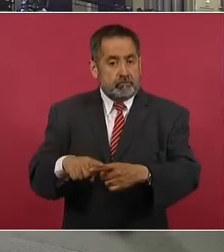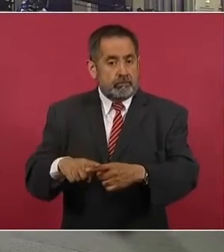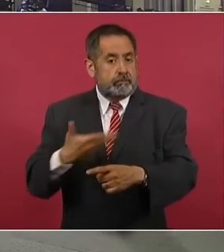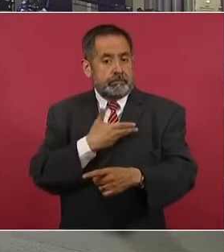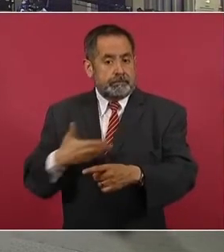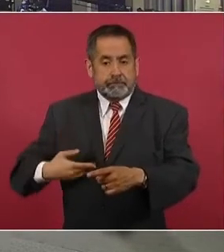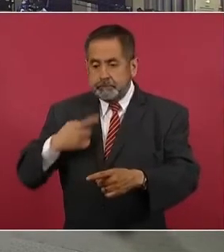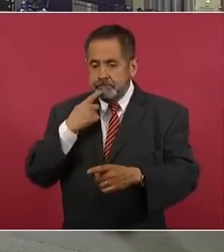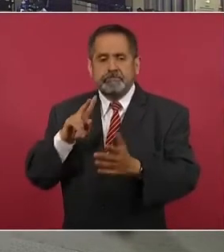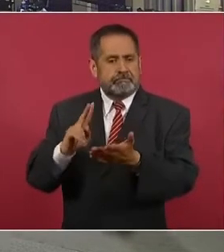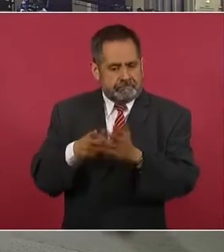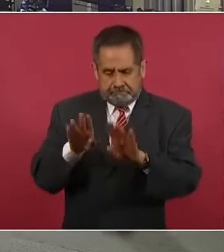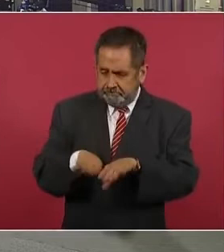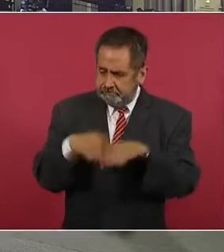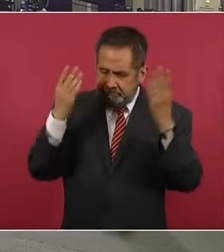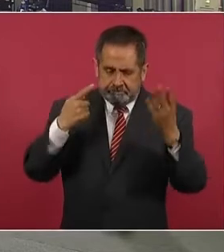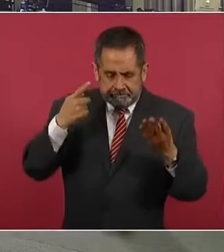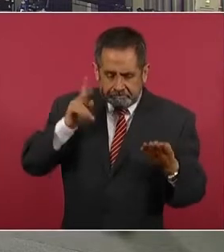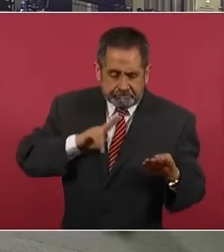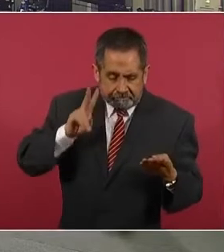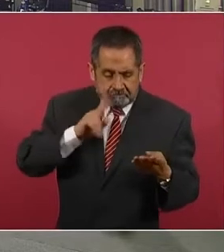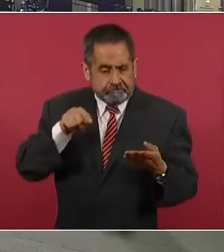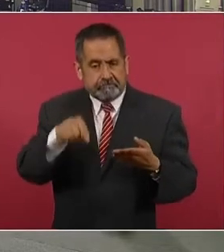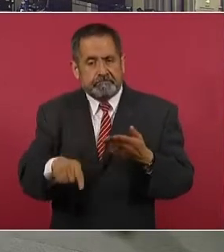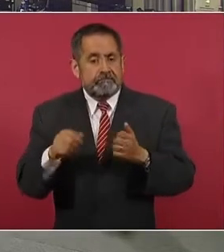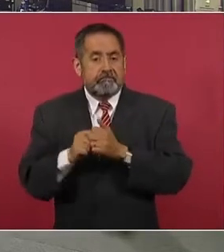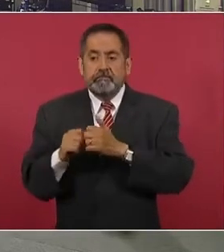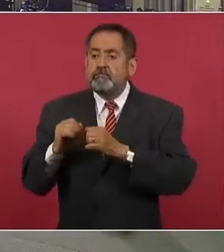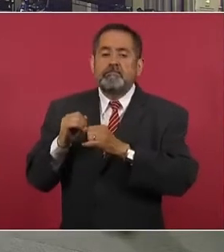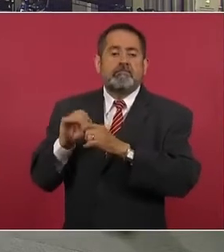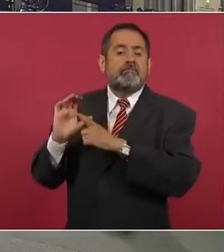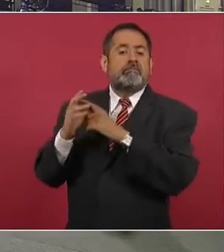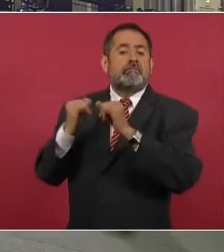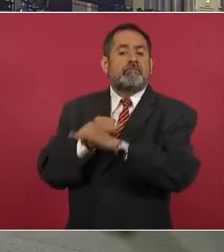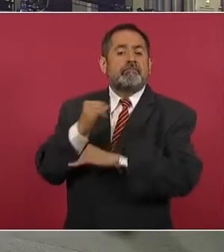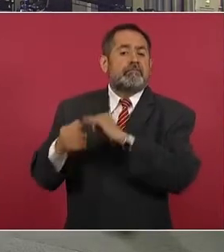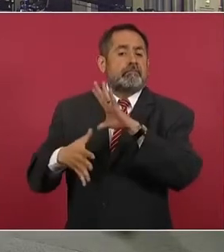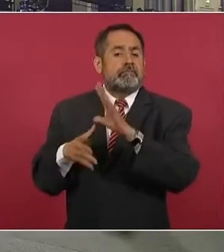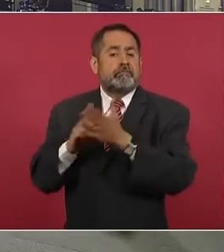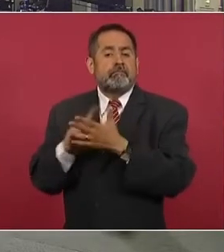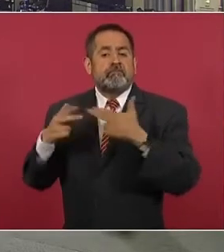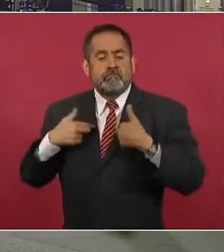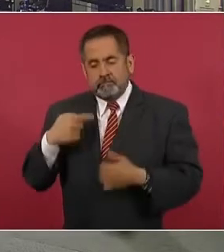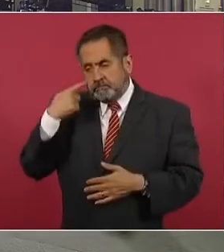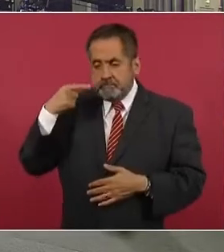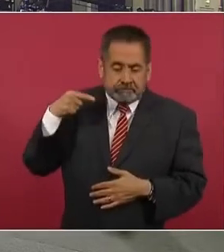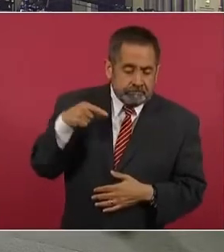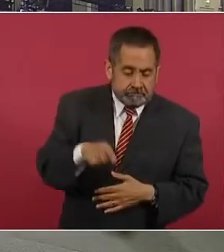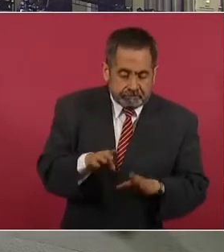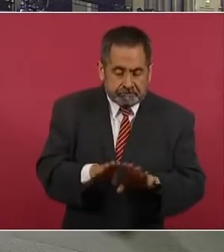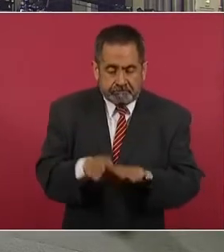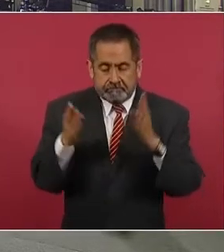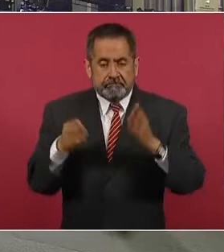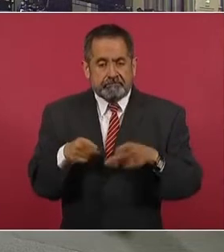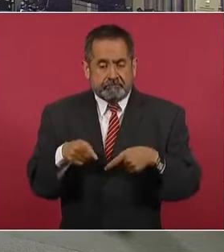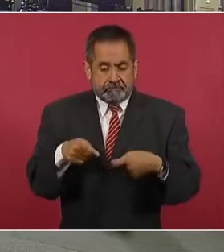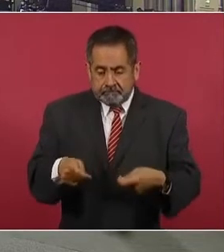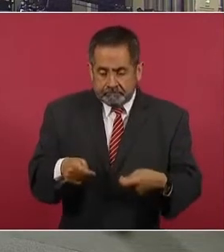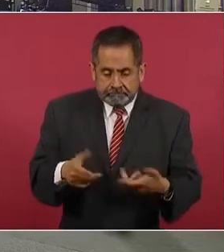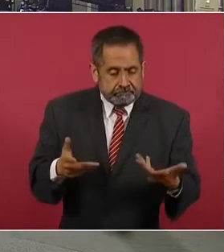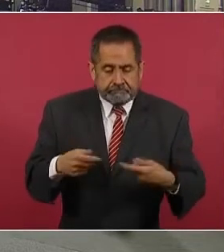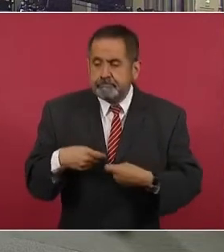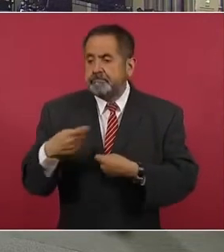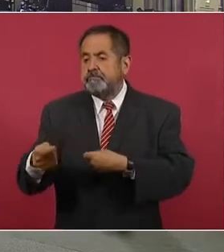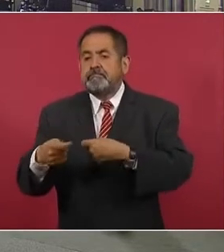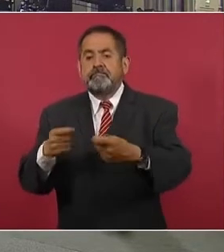la admisibilidad de la Comisión Interamericana de Derechos Humanos, el Estado mexicano otorgó casas,